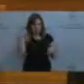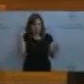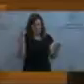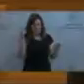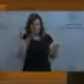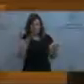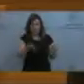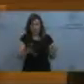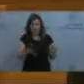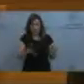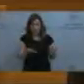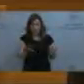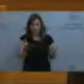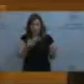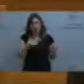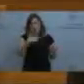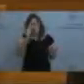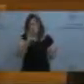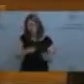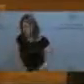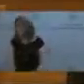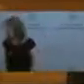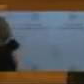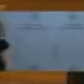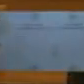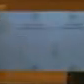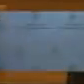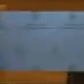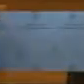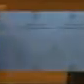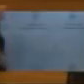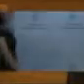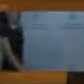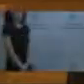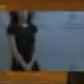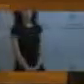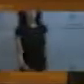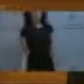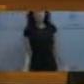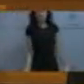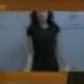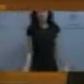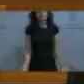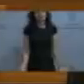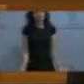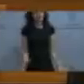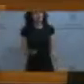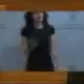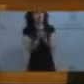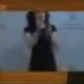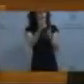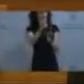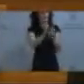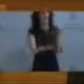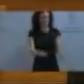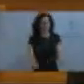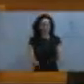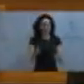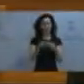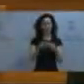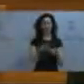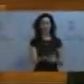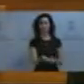y no ofenderme a mí, llamándome ridículo o lo que quiera, sino ofender a las personas, los